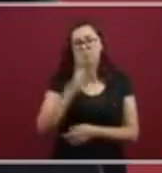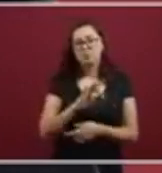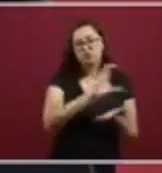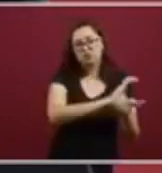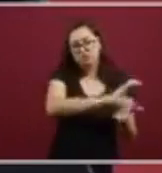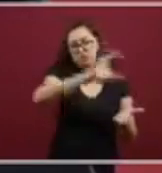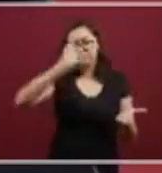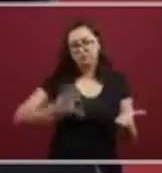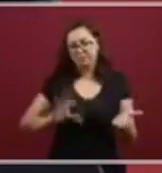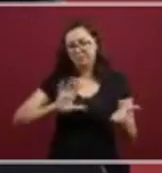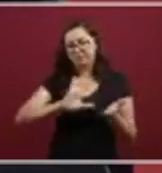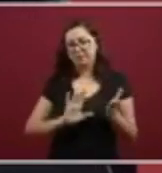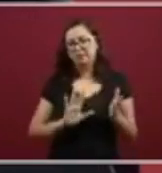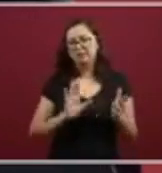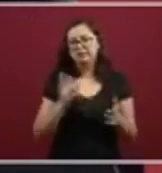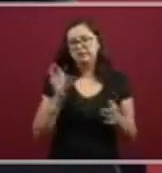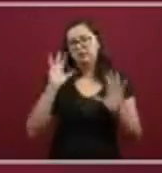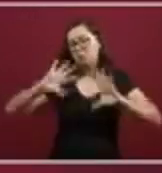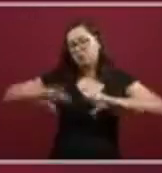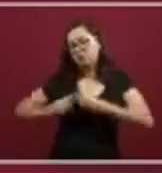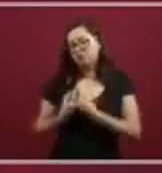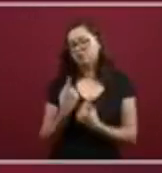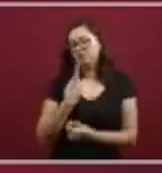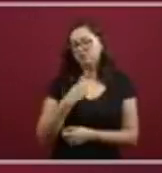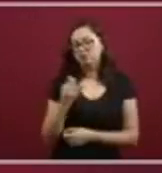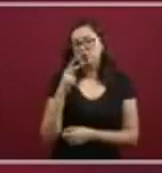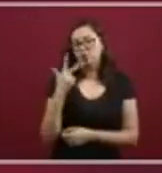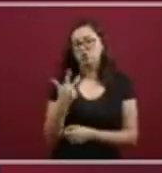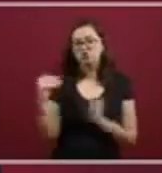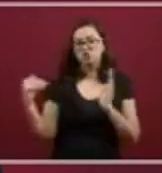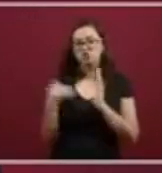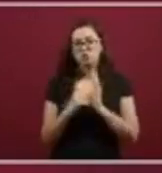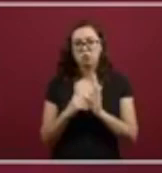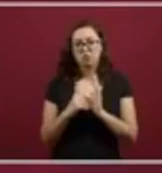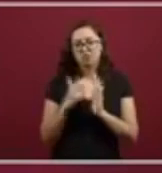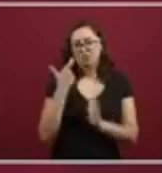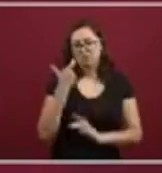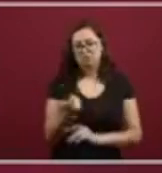108 mil pesos mensuales. Y hay una ley,